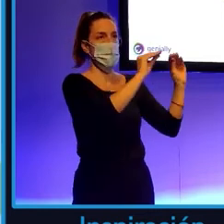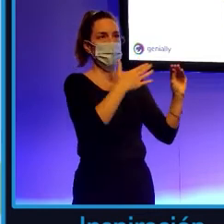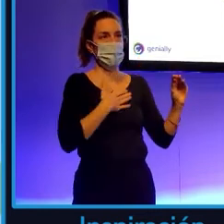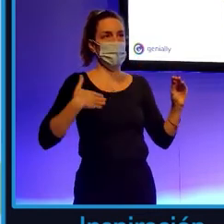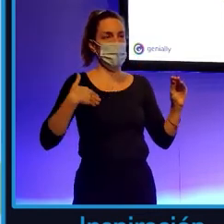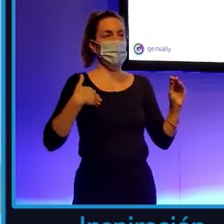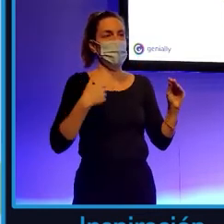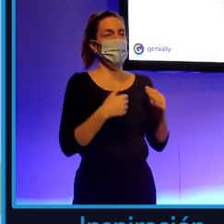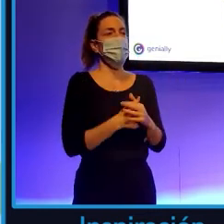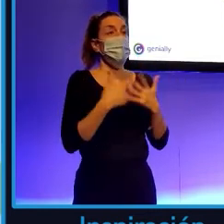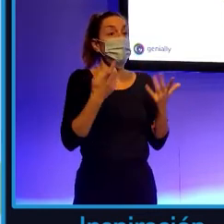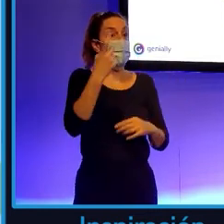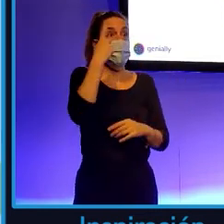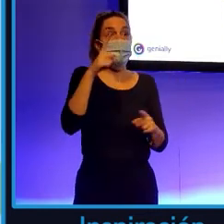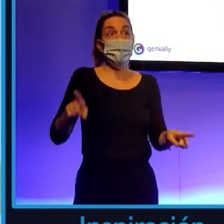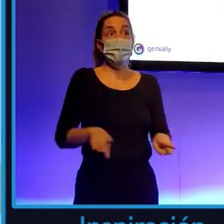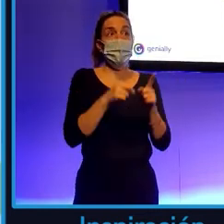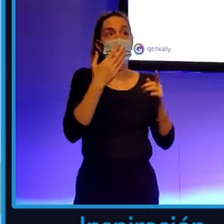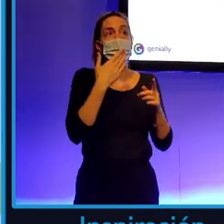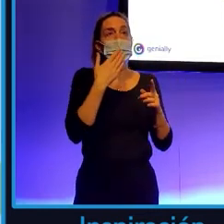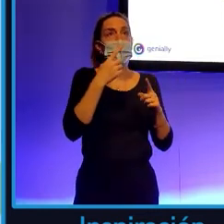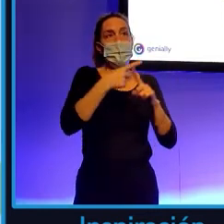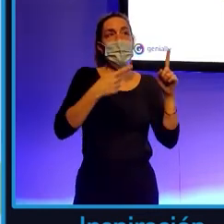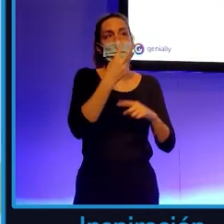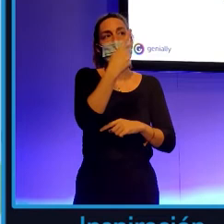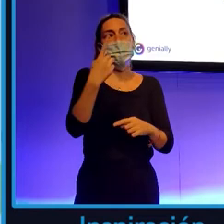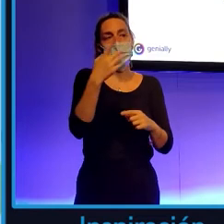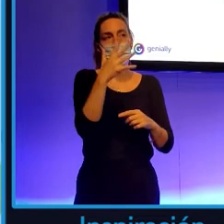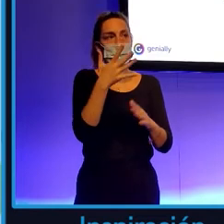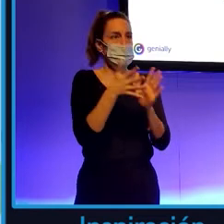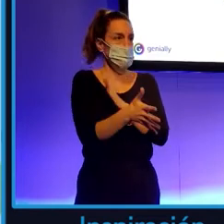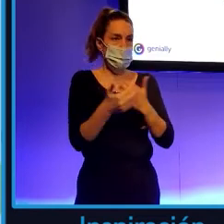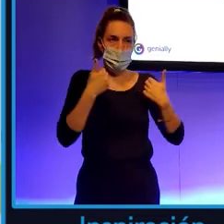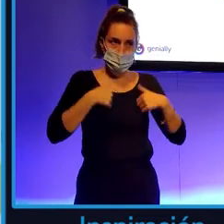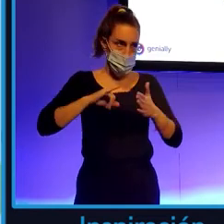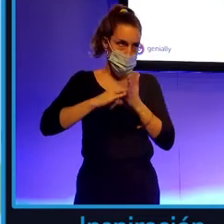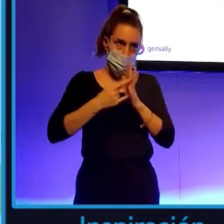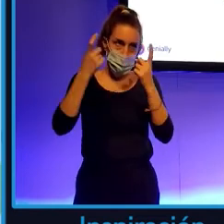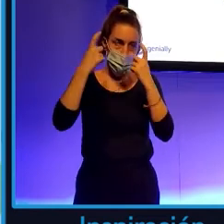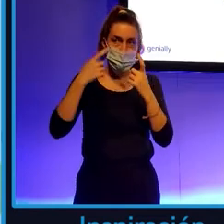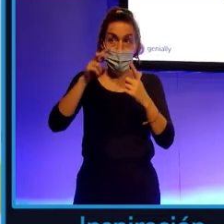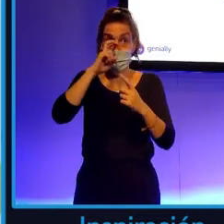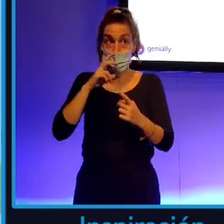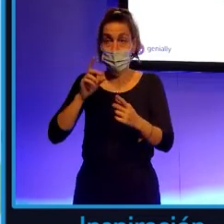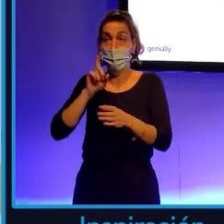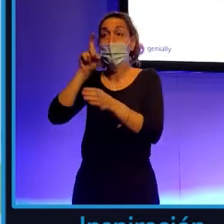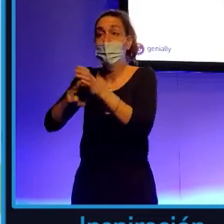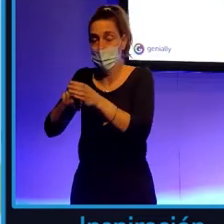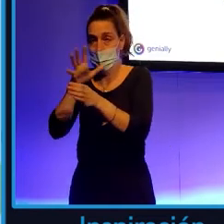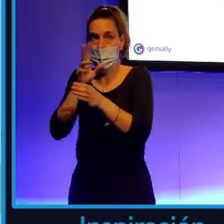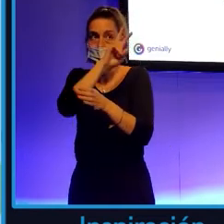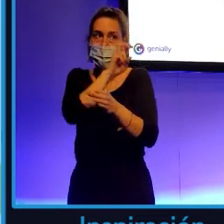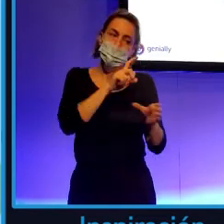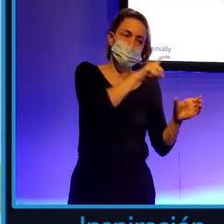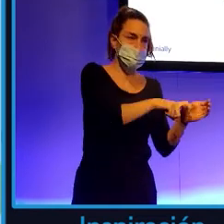que da igual la edad media de esos alumnos de 31 años es decir que ya han pasado por sistemas educativos y ahora se están metiendo pero